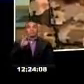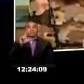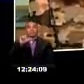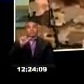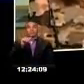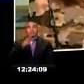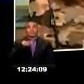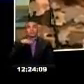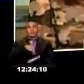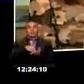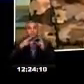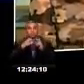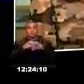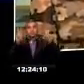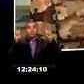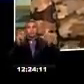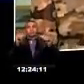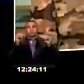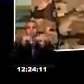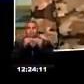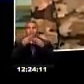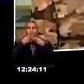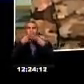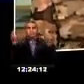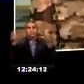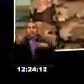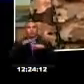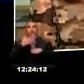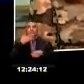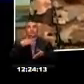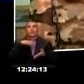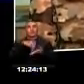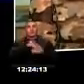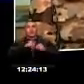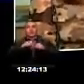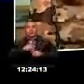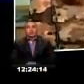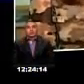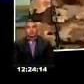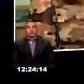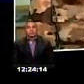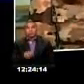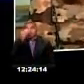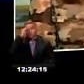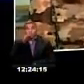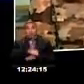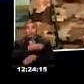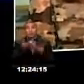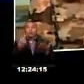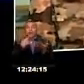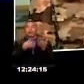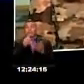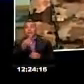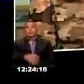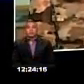Santana justamente está siguiendo este tema y tiene un avance del desarrollo de la diligencia. Muy buenas tardes, adelante,